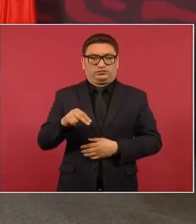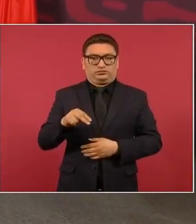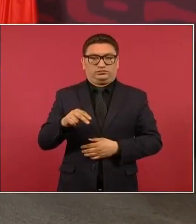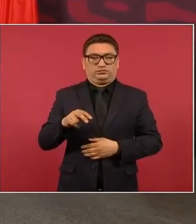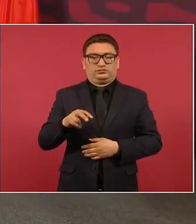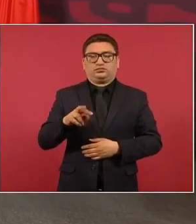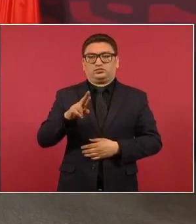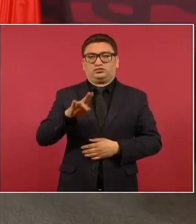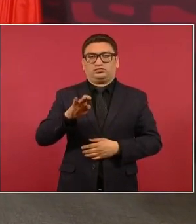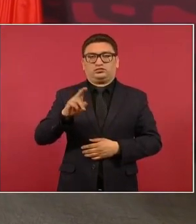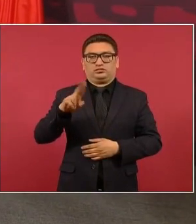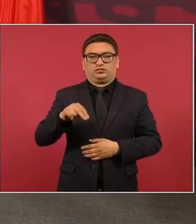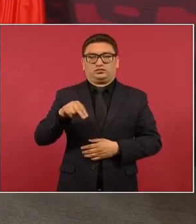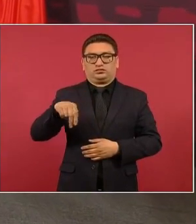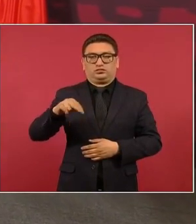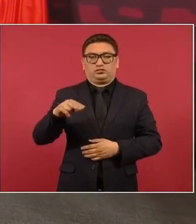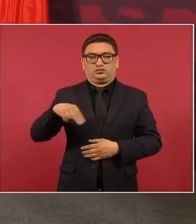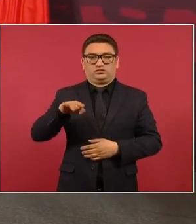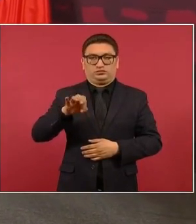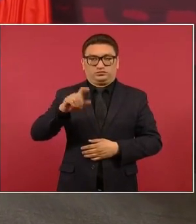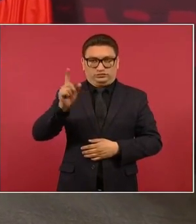Rubén Núñez, que ya falleció,